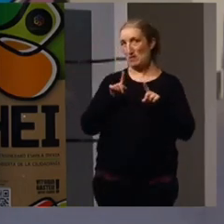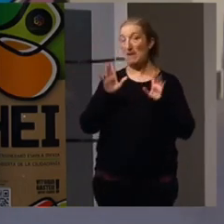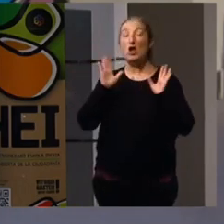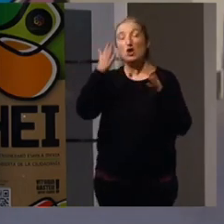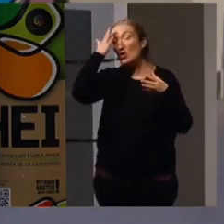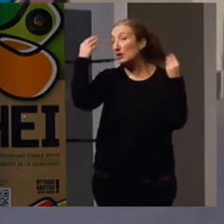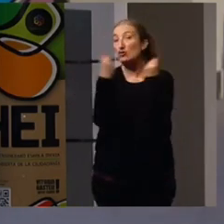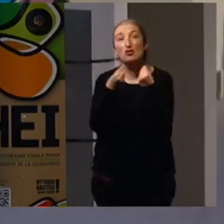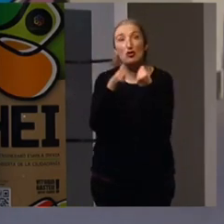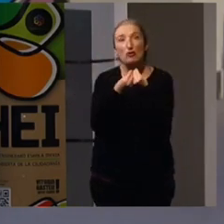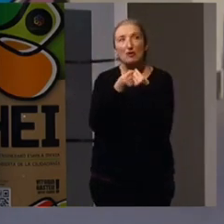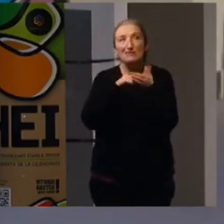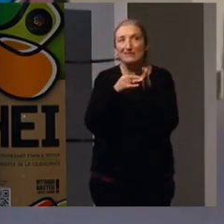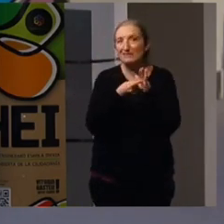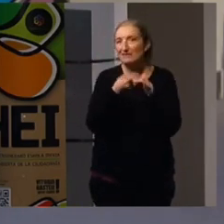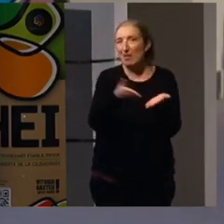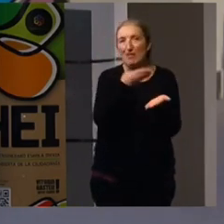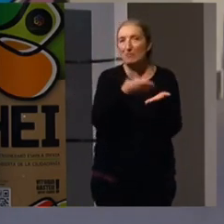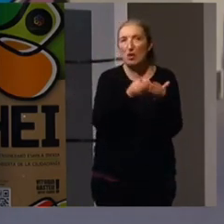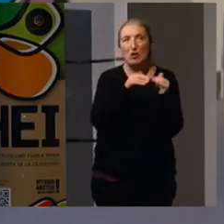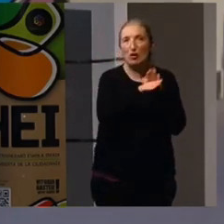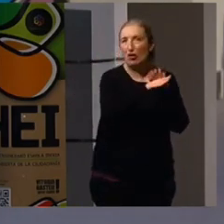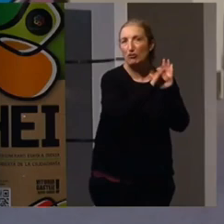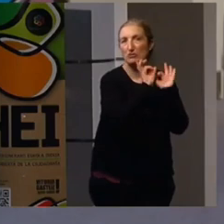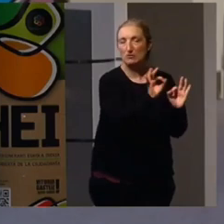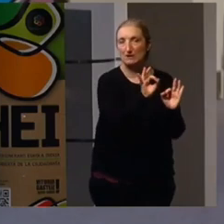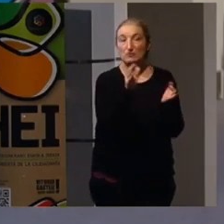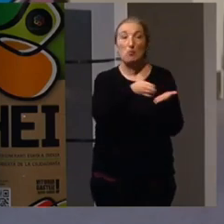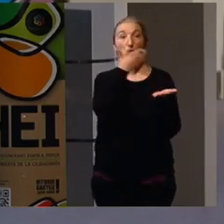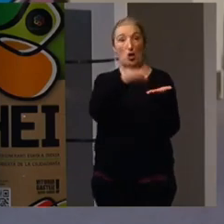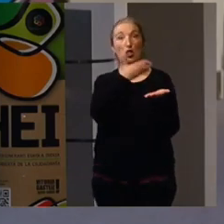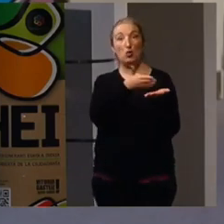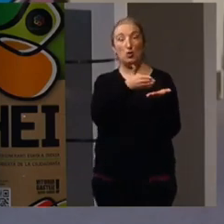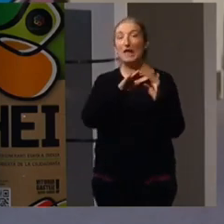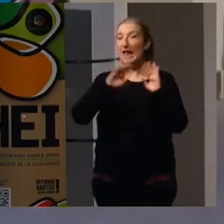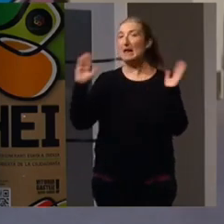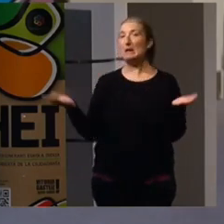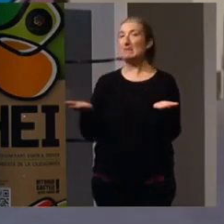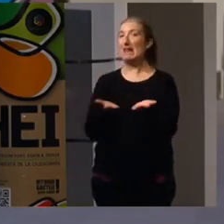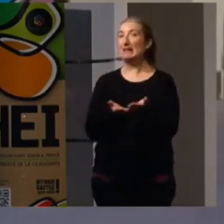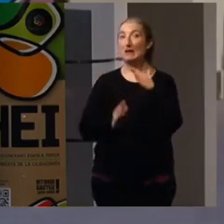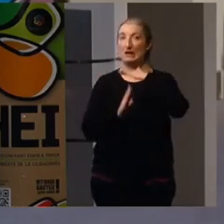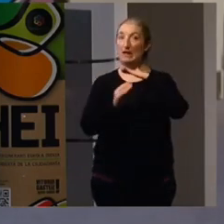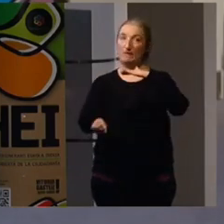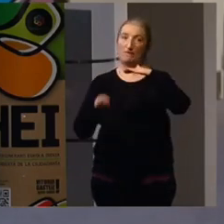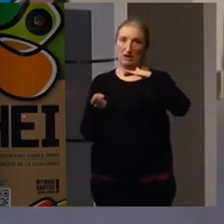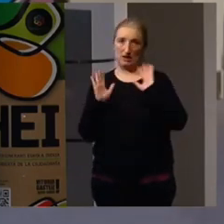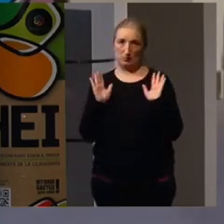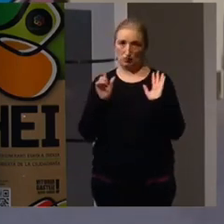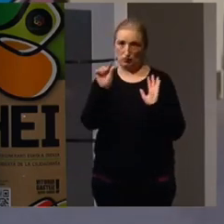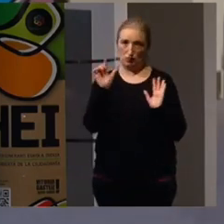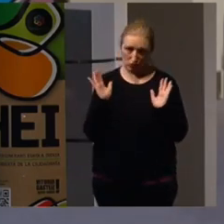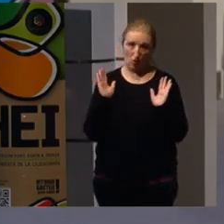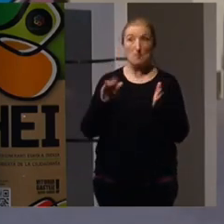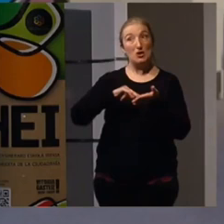lo que no tiene sentido es sostener ese esquema de producción. Y esta cosa de hay que producir, bueno, el planeta nos ha dicho que paremos un poquito, porque